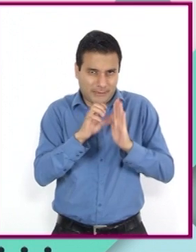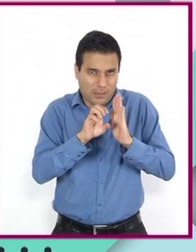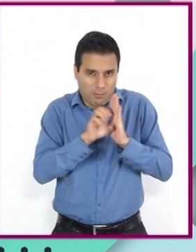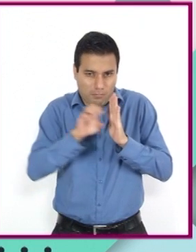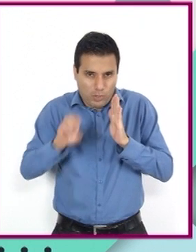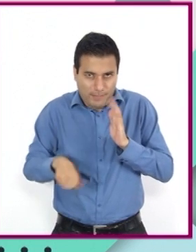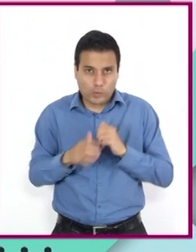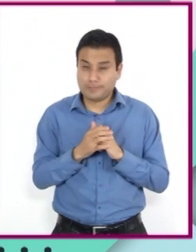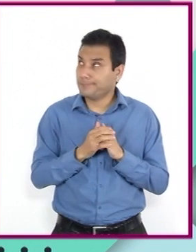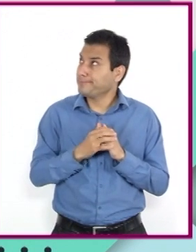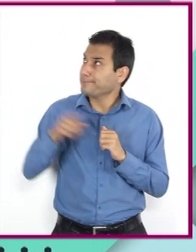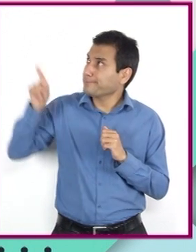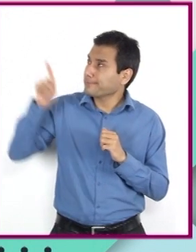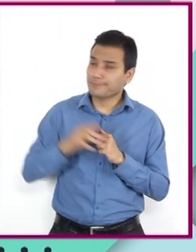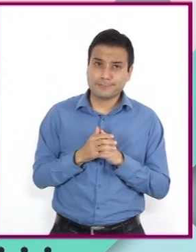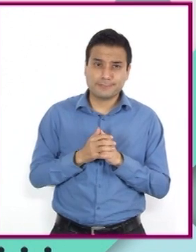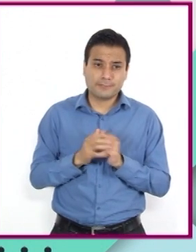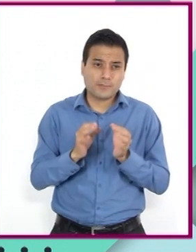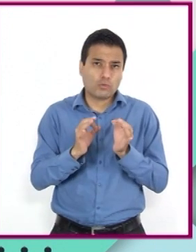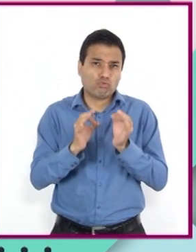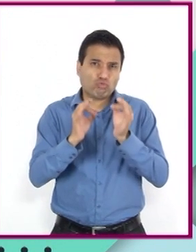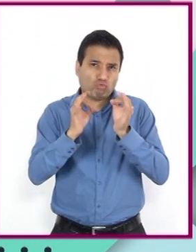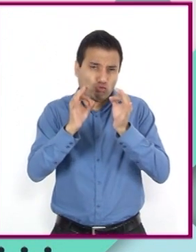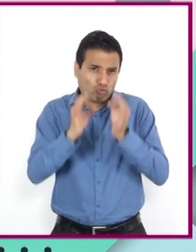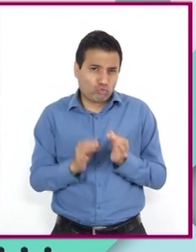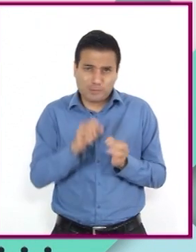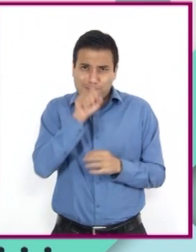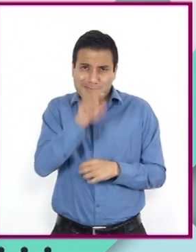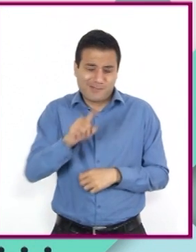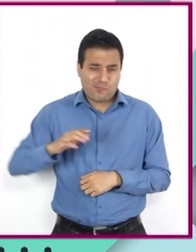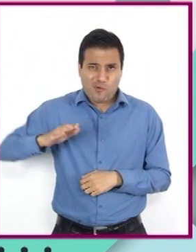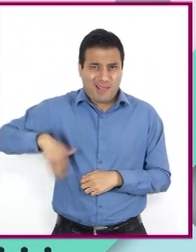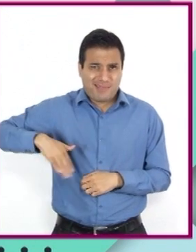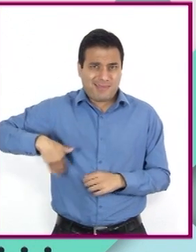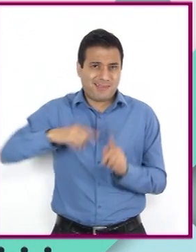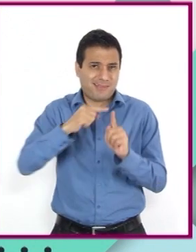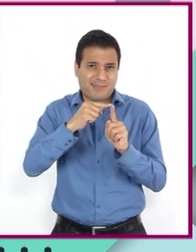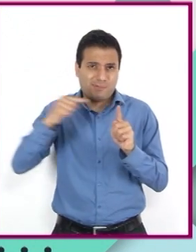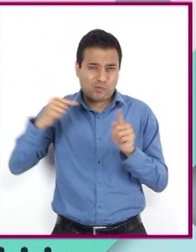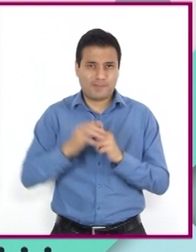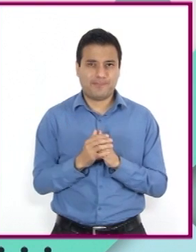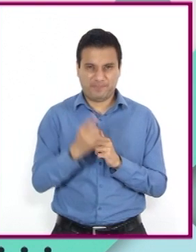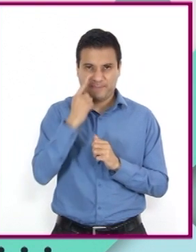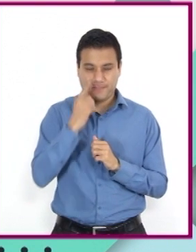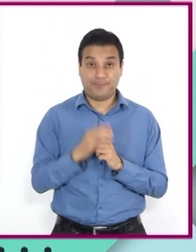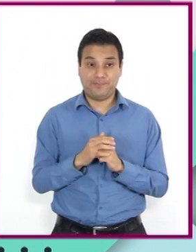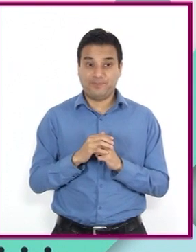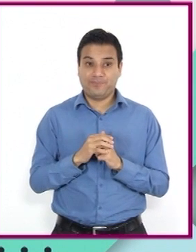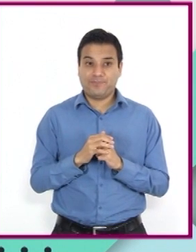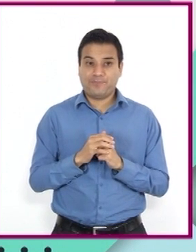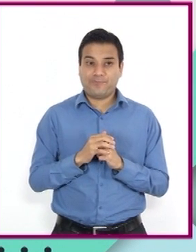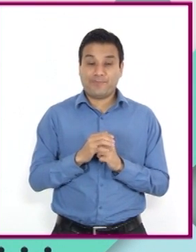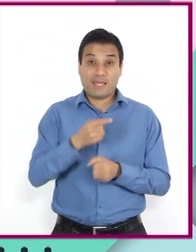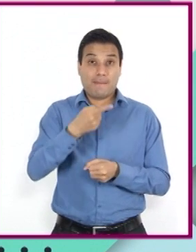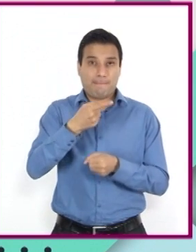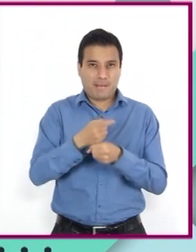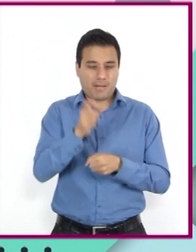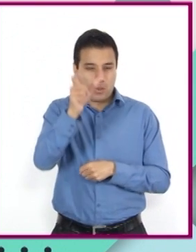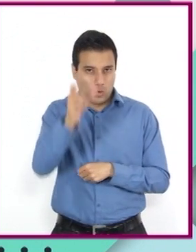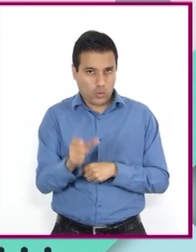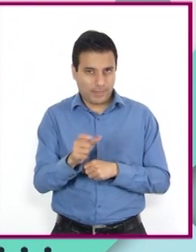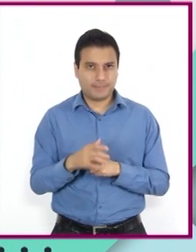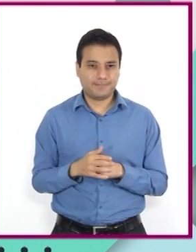siguientes expresiones corresponden a la misma operación de división. En la primera columna, las divisiones